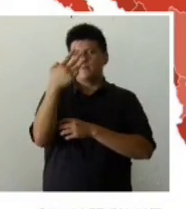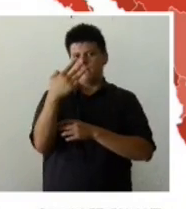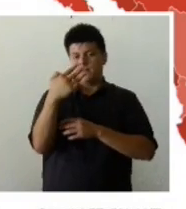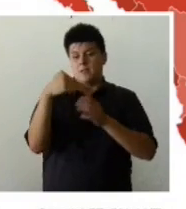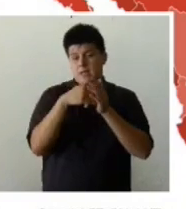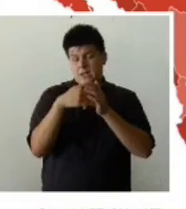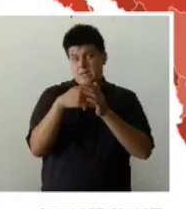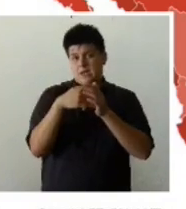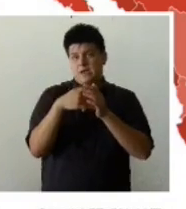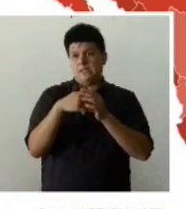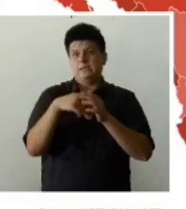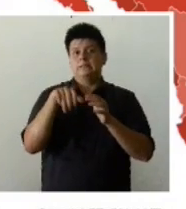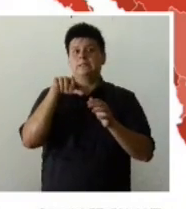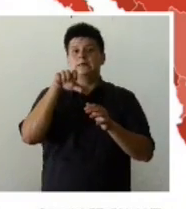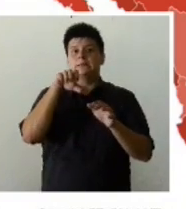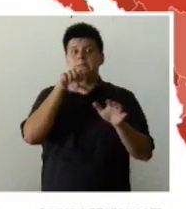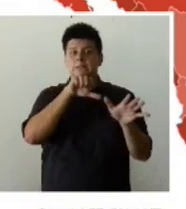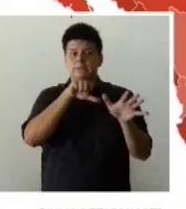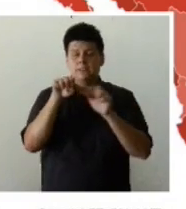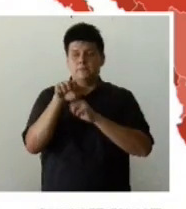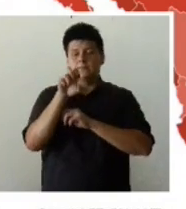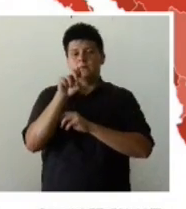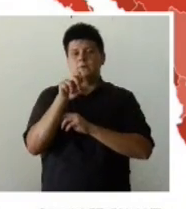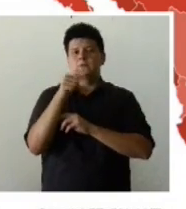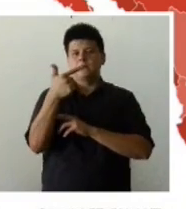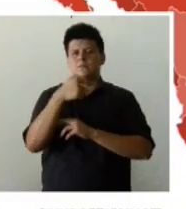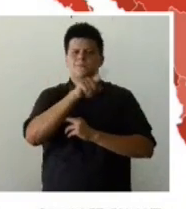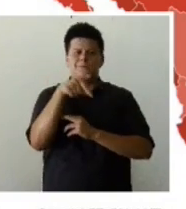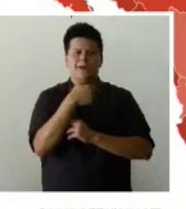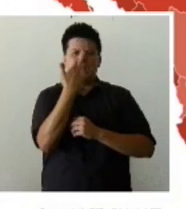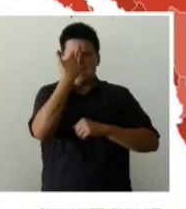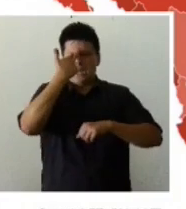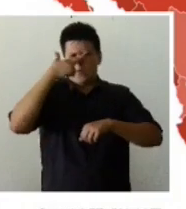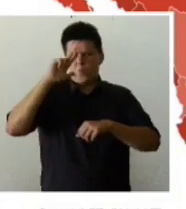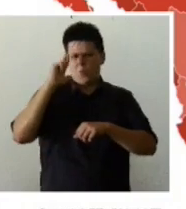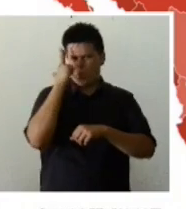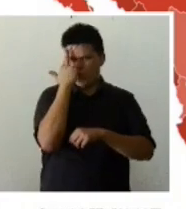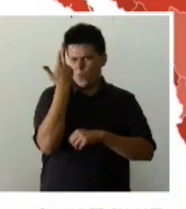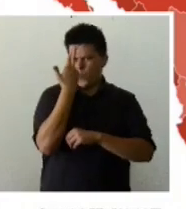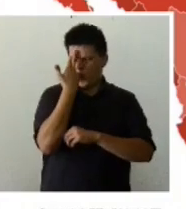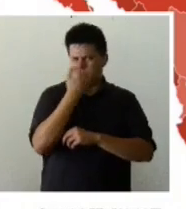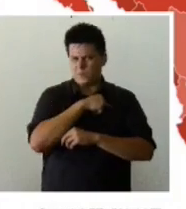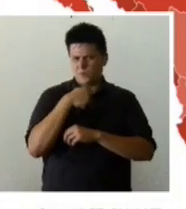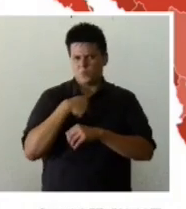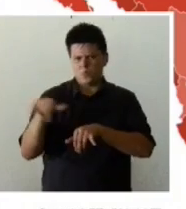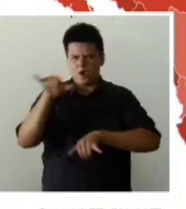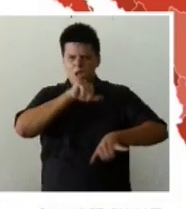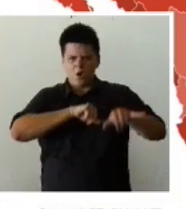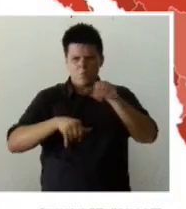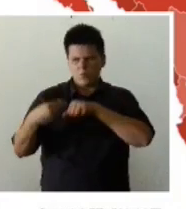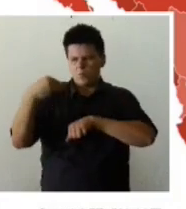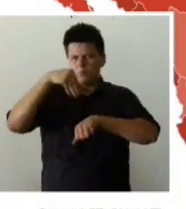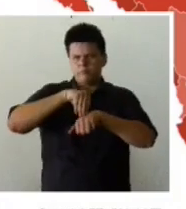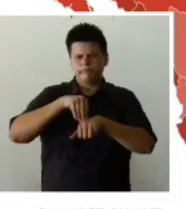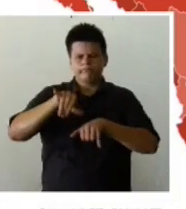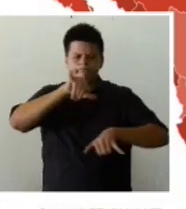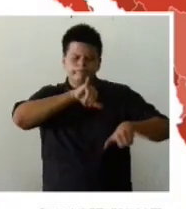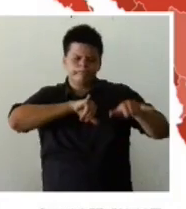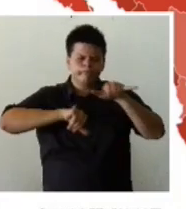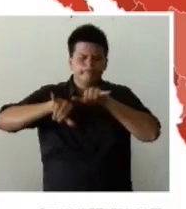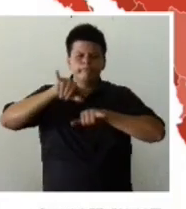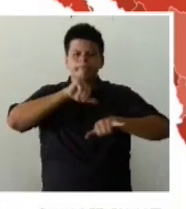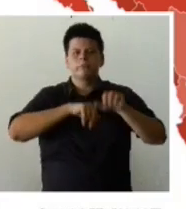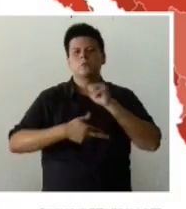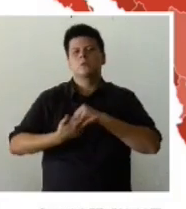40.626, casi lo doble. Ustedes recuerden que en Nuevo León reportamos todos los laboratorios privados y los casos de hospitales privados.